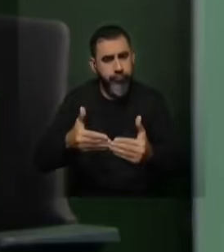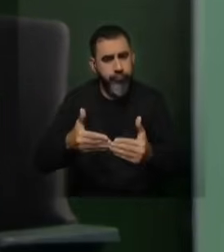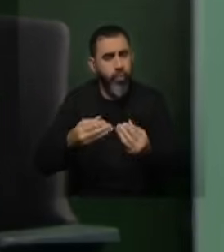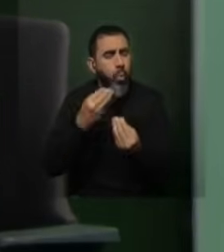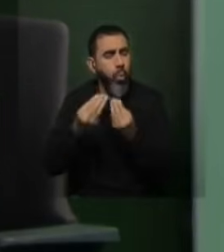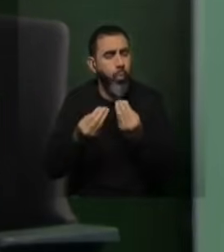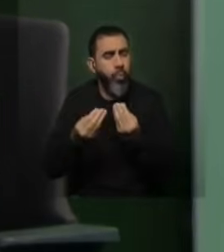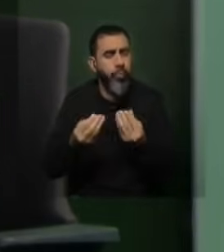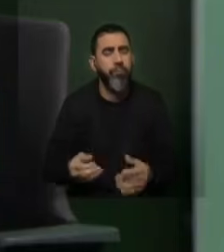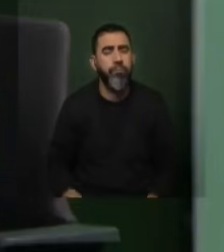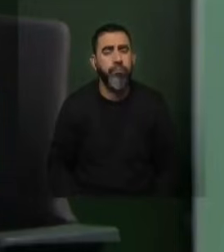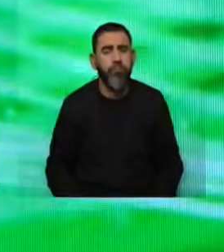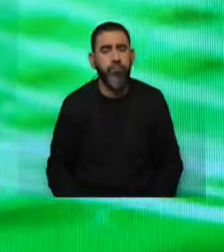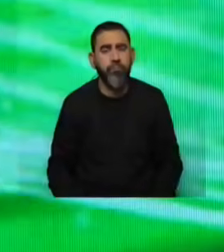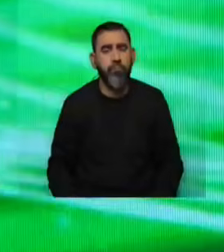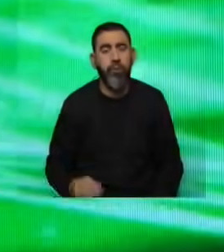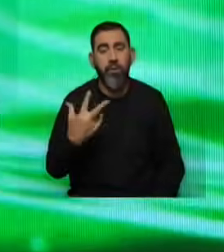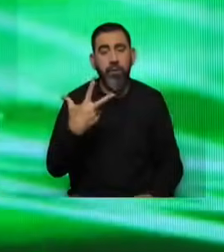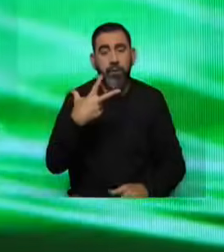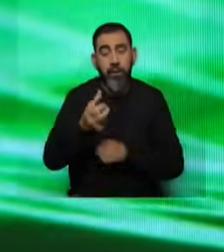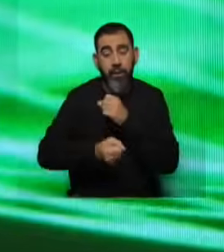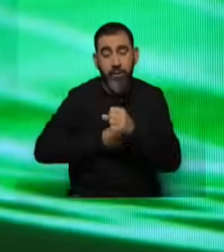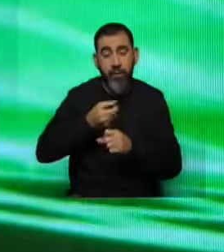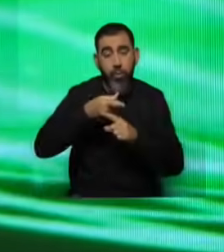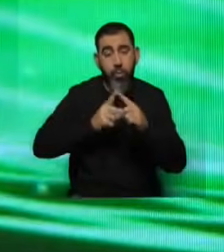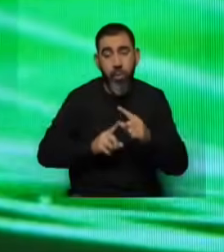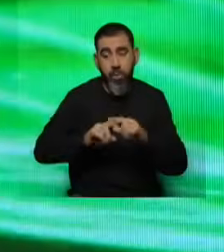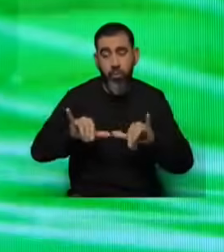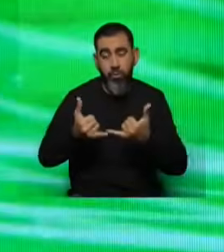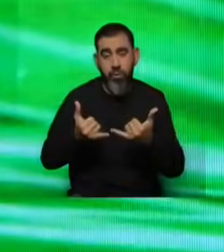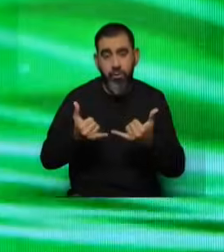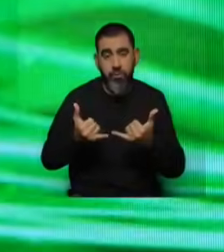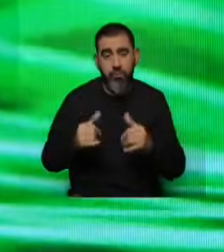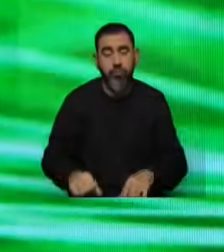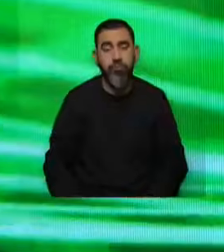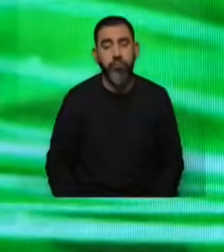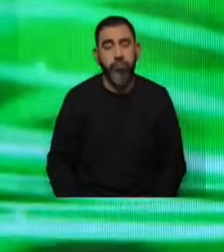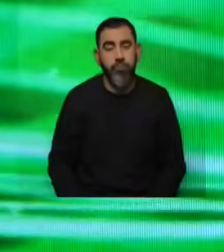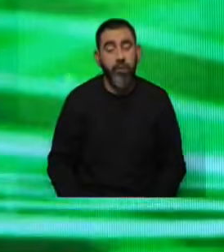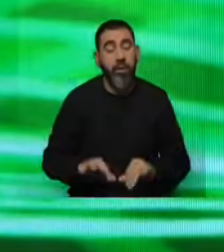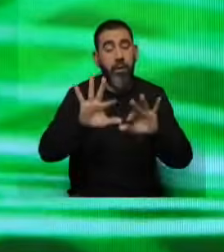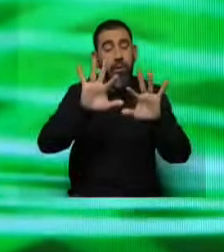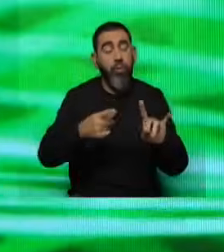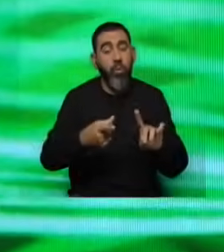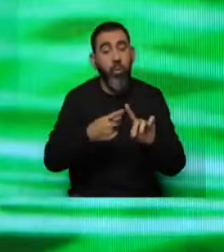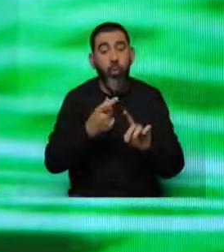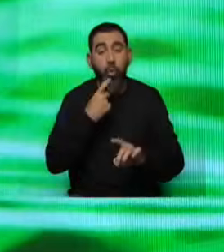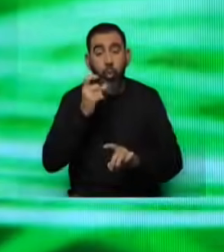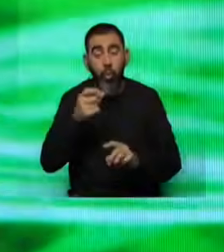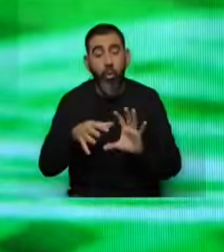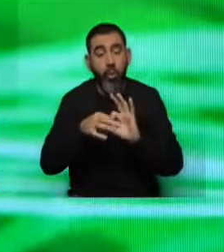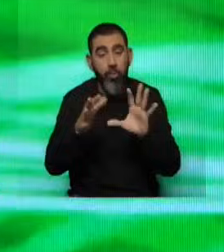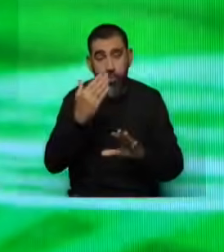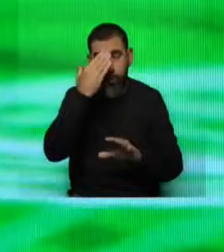poquito como en qué estamos 3 años y medio de vueltas en realidad Ah y se ha llegado a a un texto de acuerdo entre el partido Colorado partido